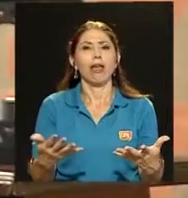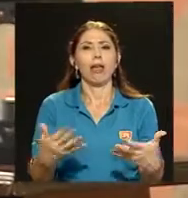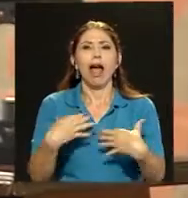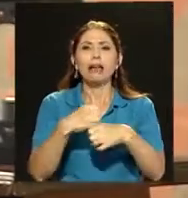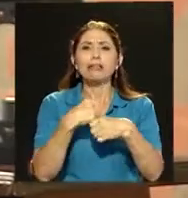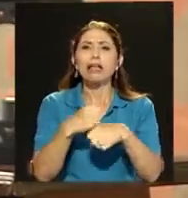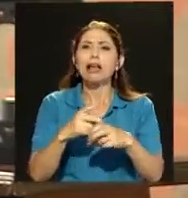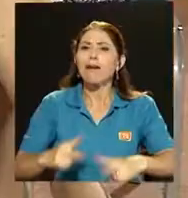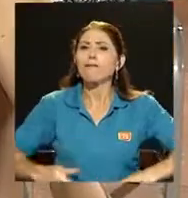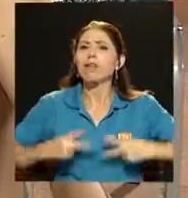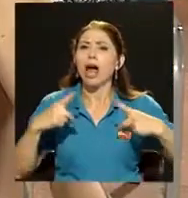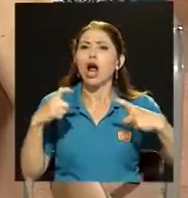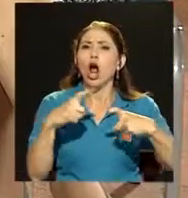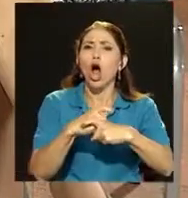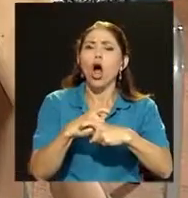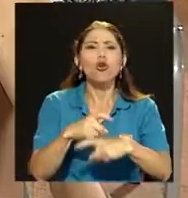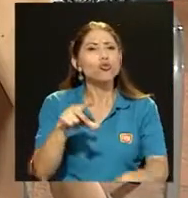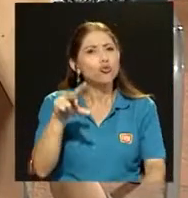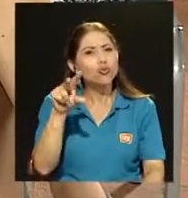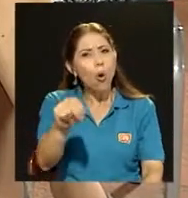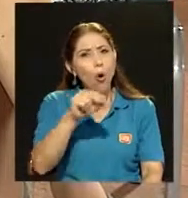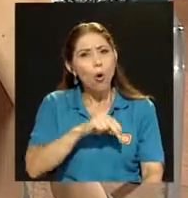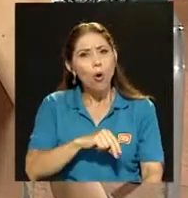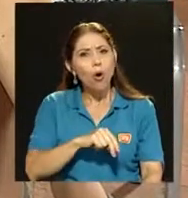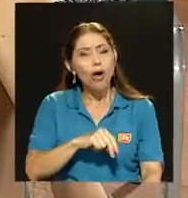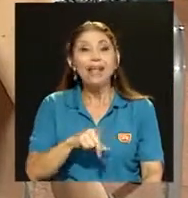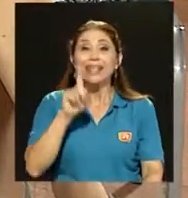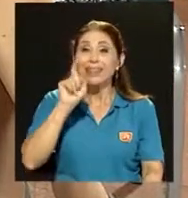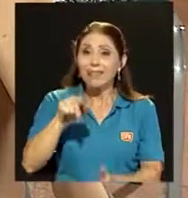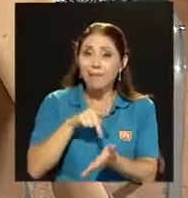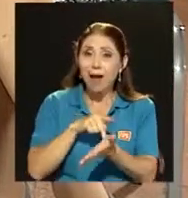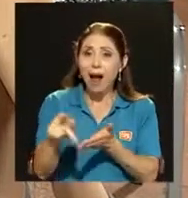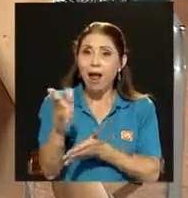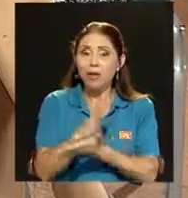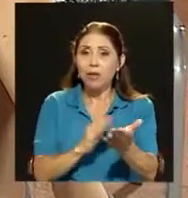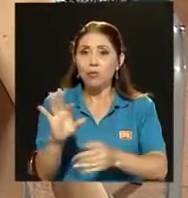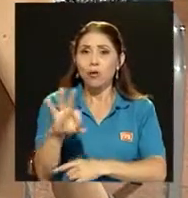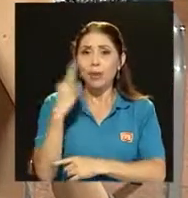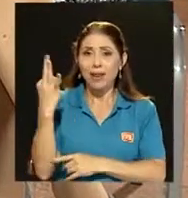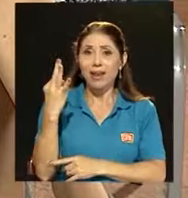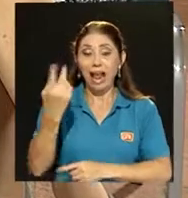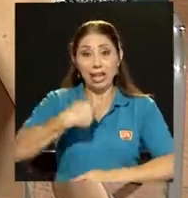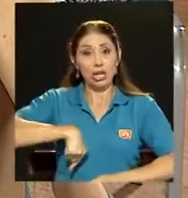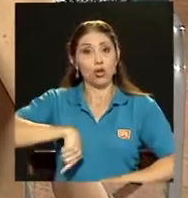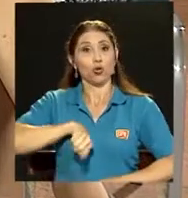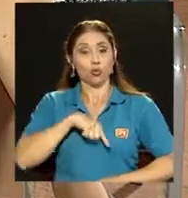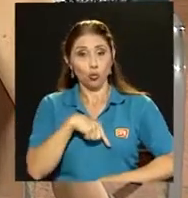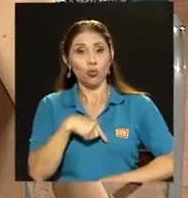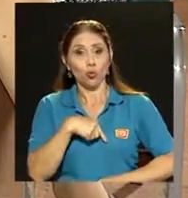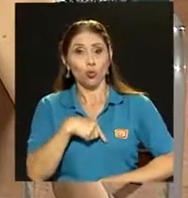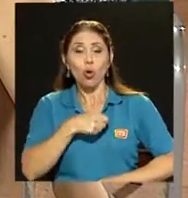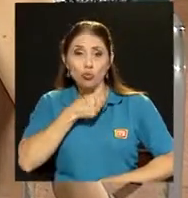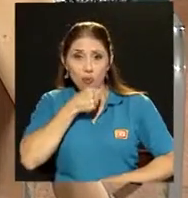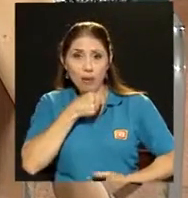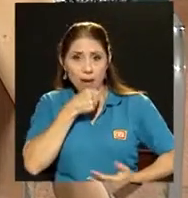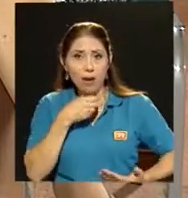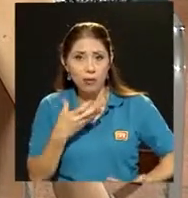complicada la vida. No, es que va a haber que pagarlo de alguna manera y nosotros los